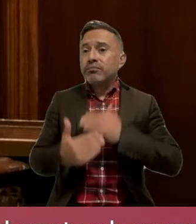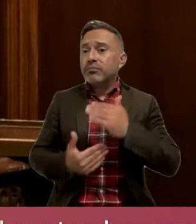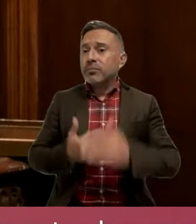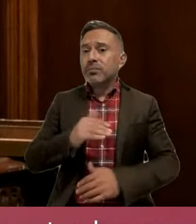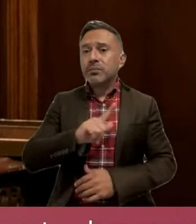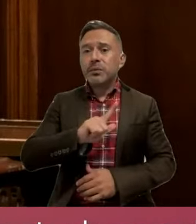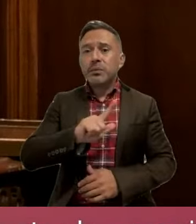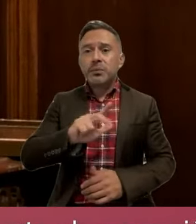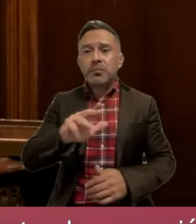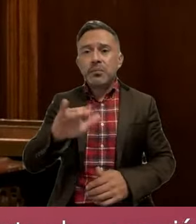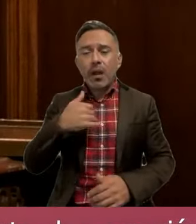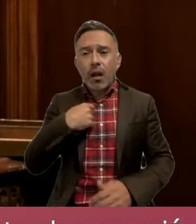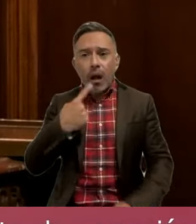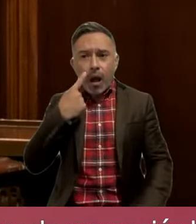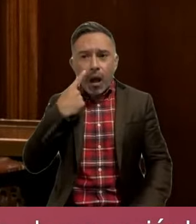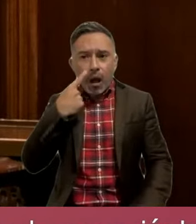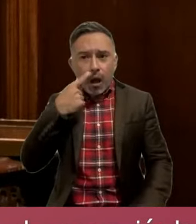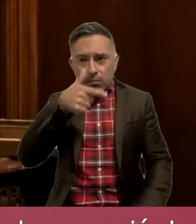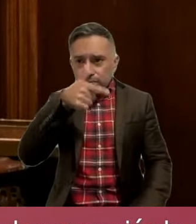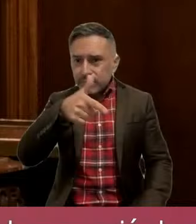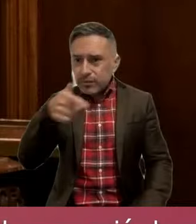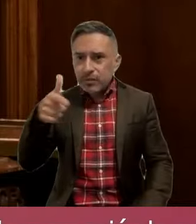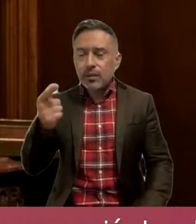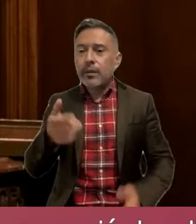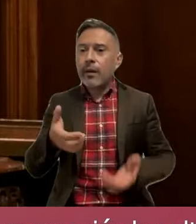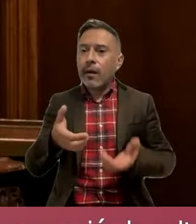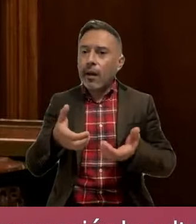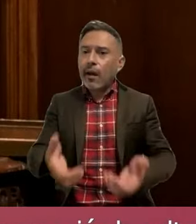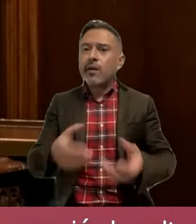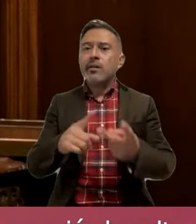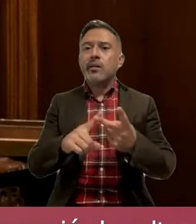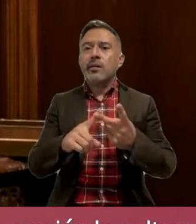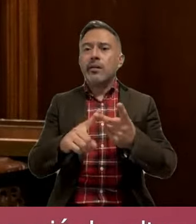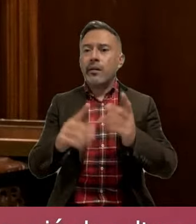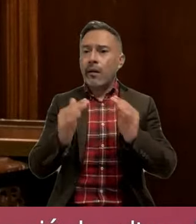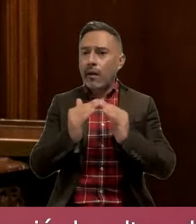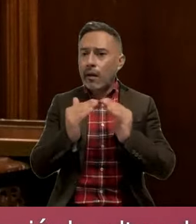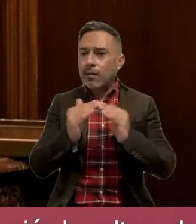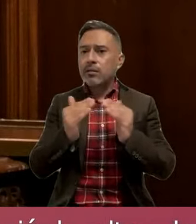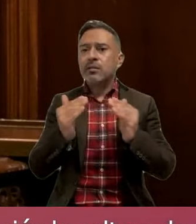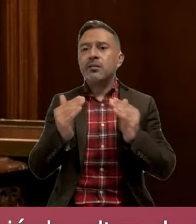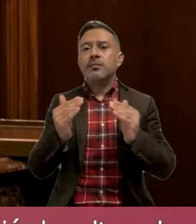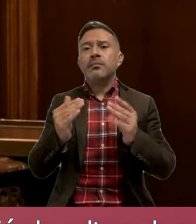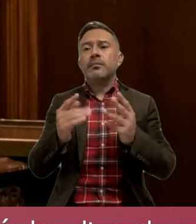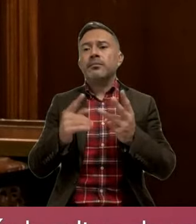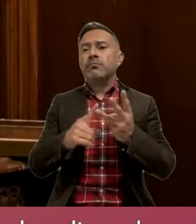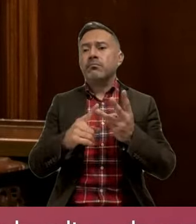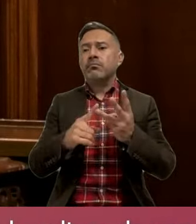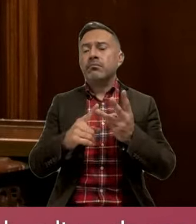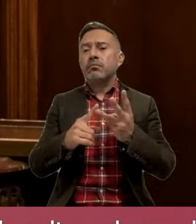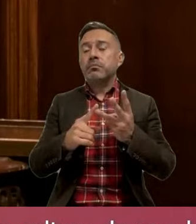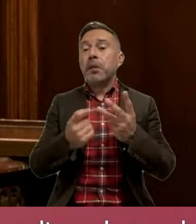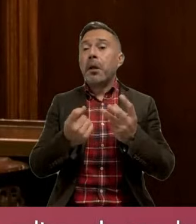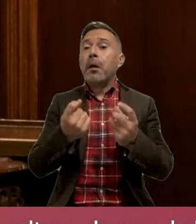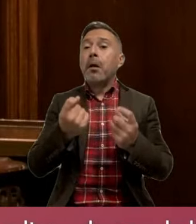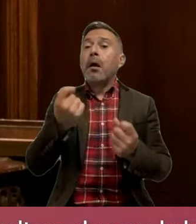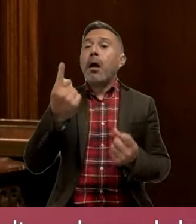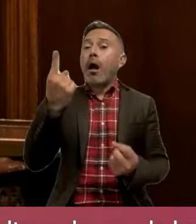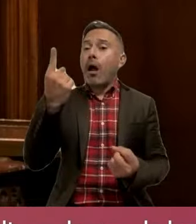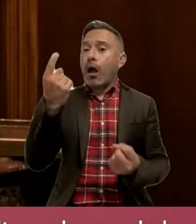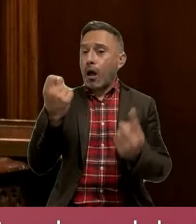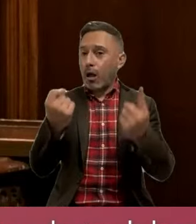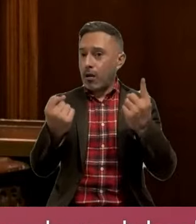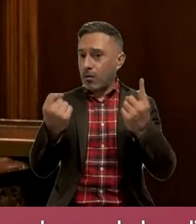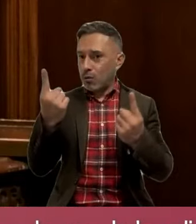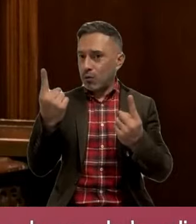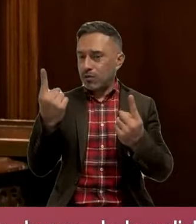personas, en las calles, en las casas. Y en algunos casos, como escuchamos